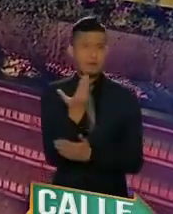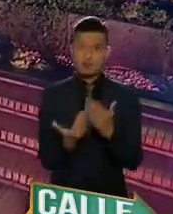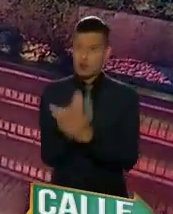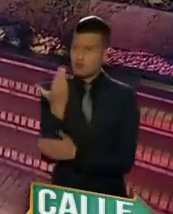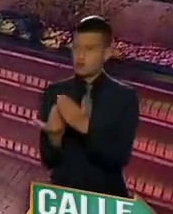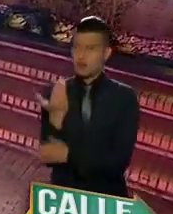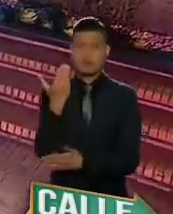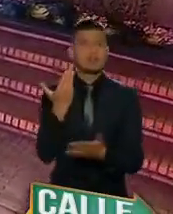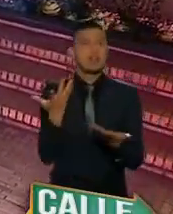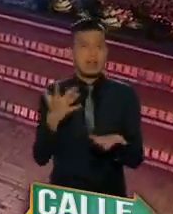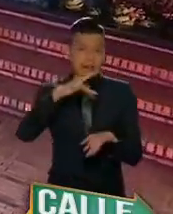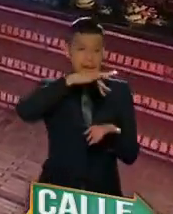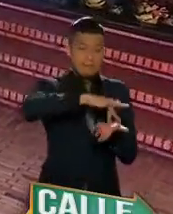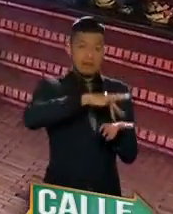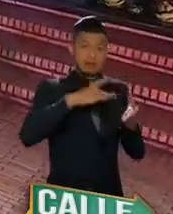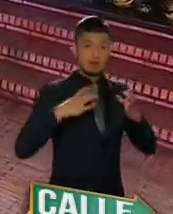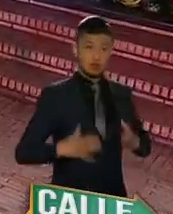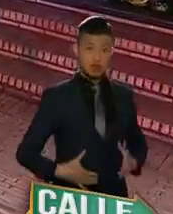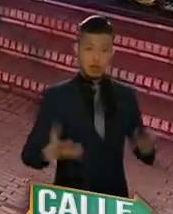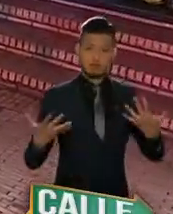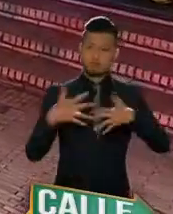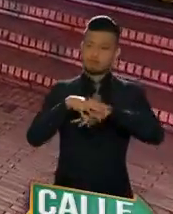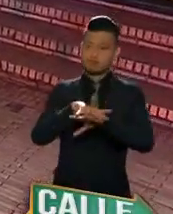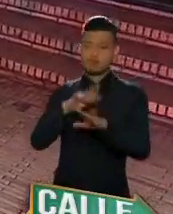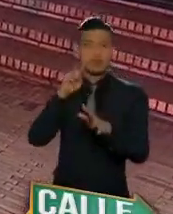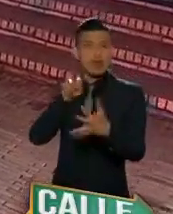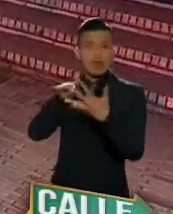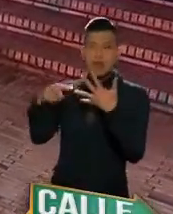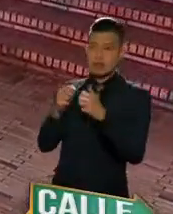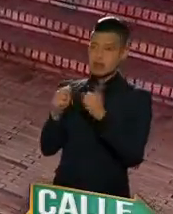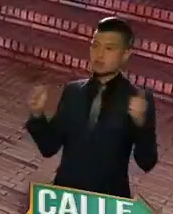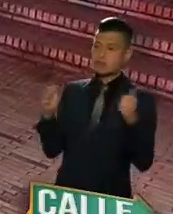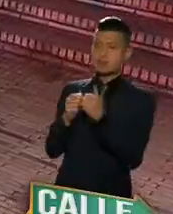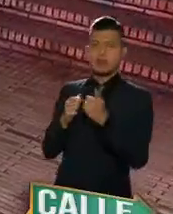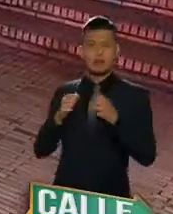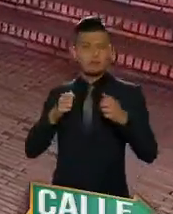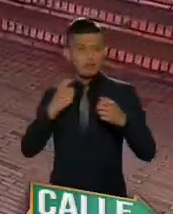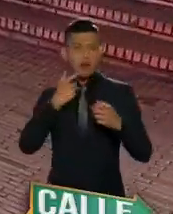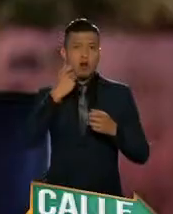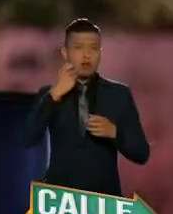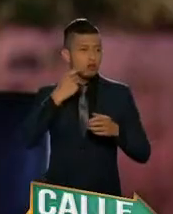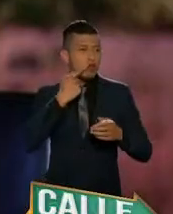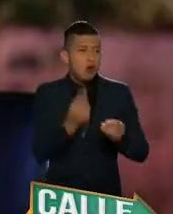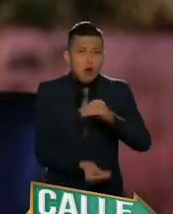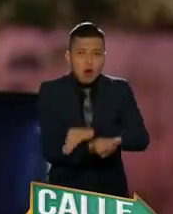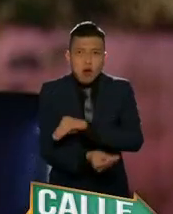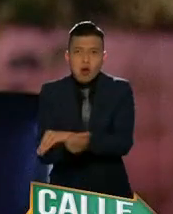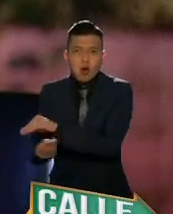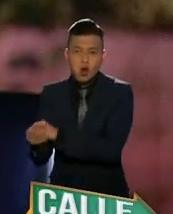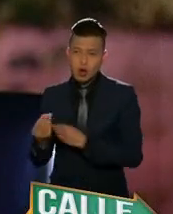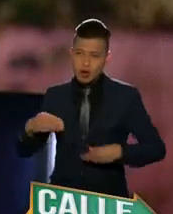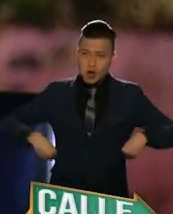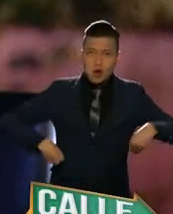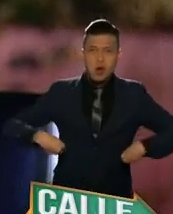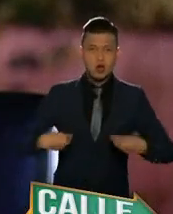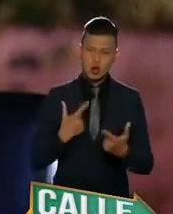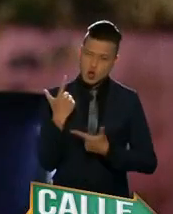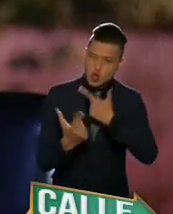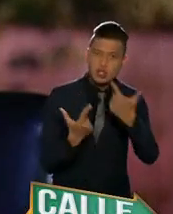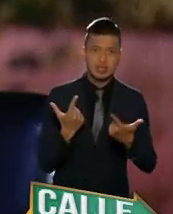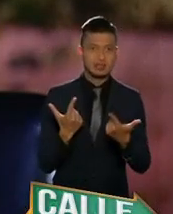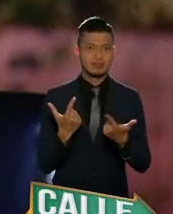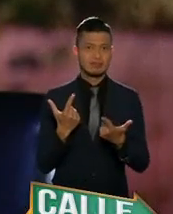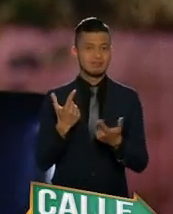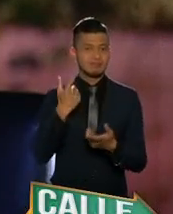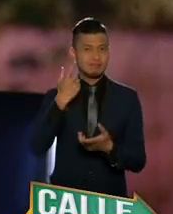mezcla participación ciudadana, transparencia y lucha contra la corrupción. O sea, el trípode de nuestro sueño,